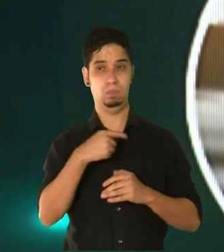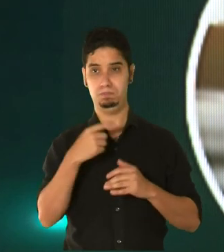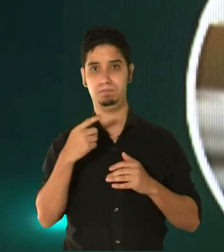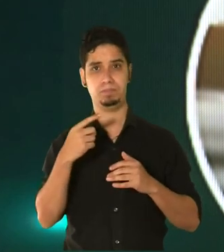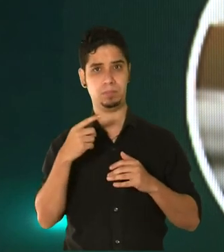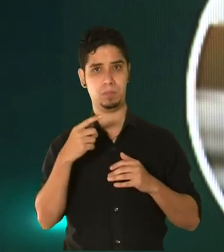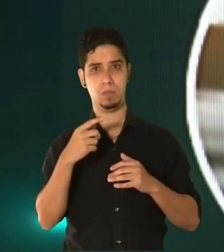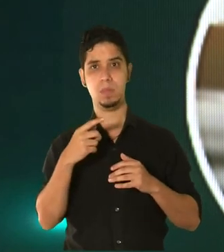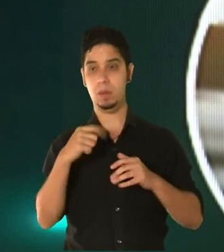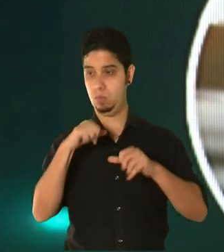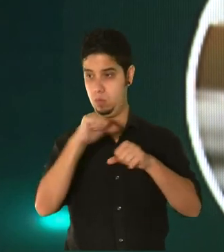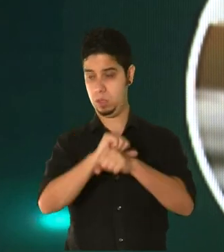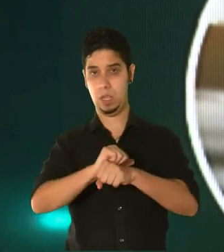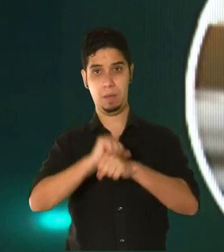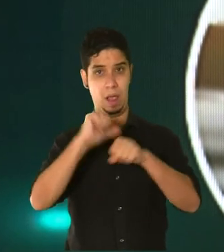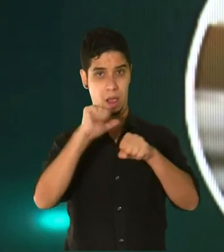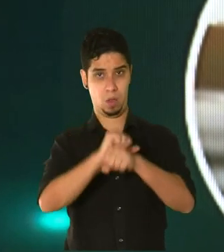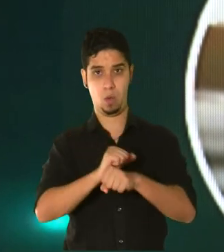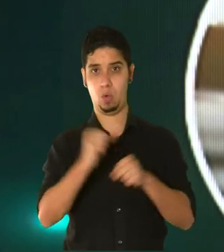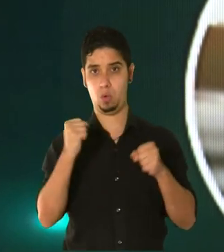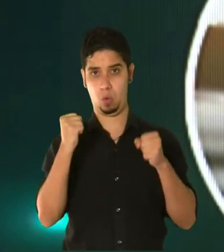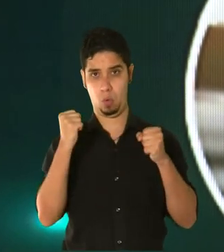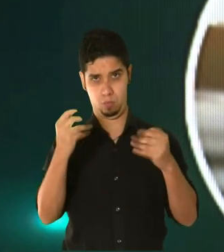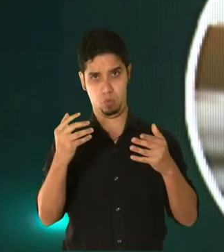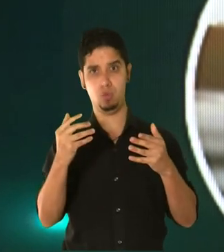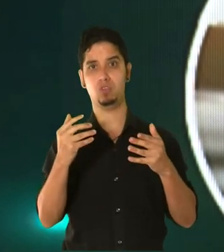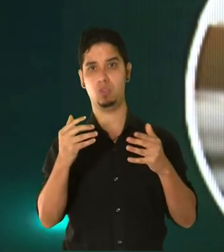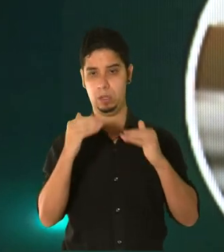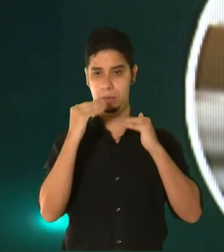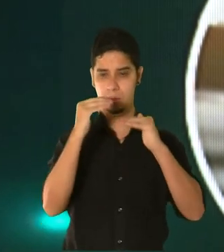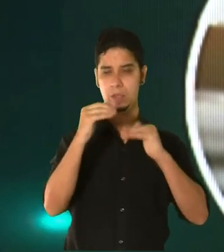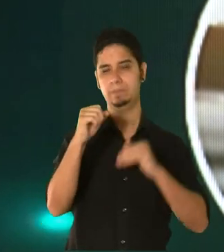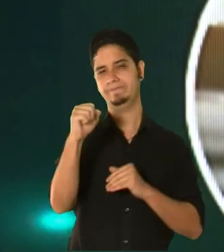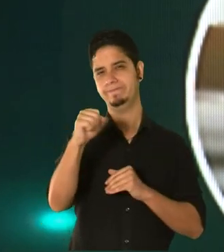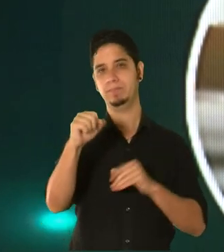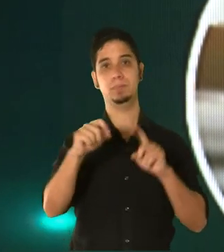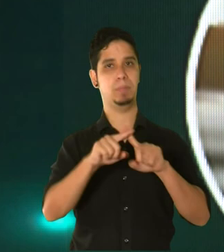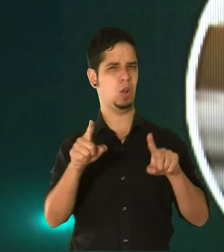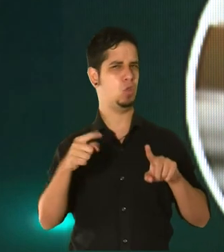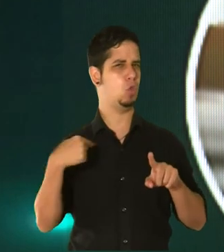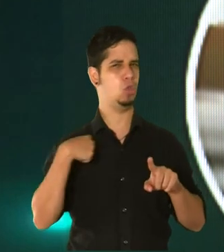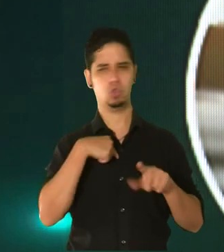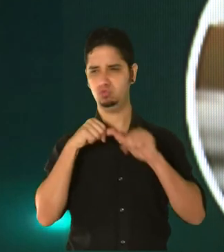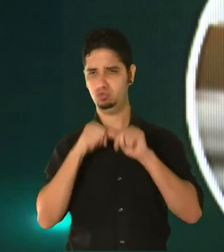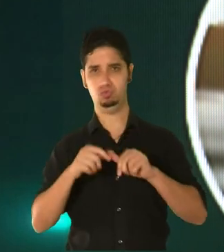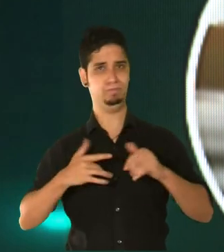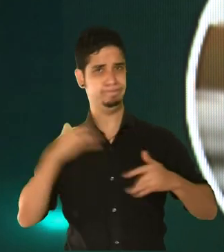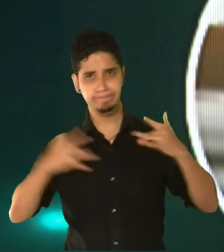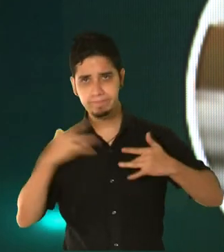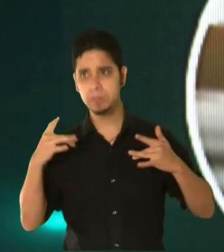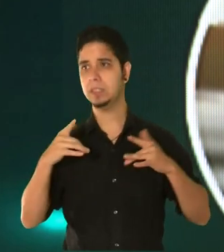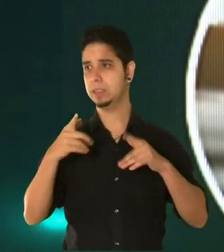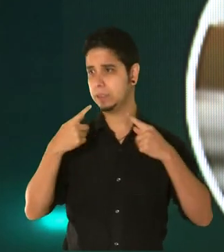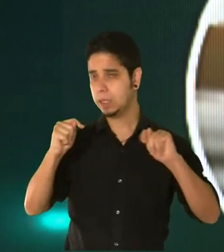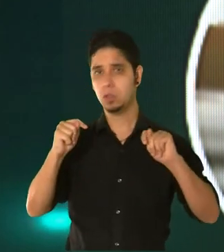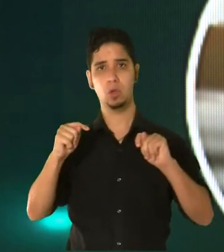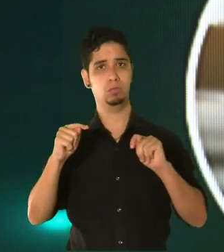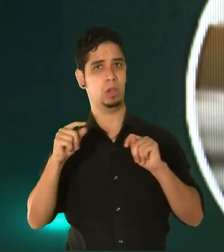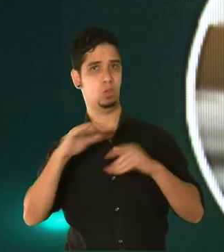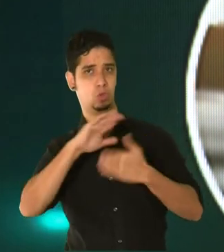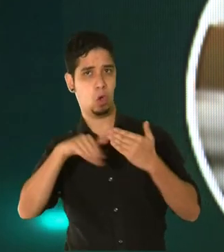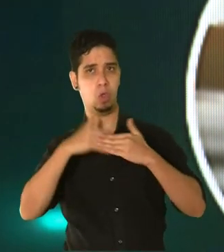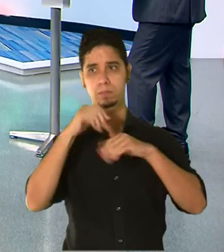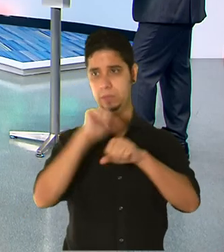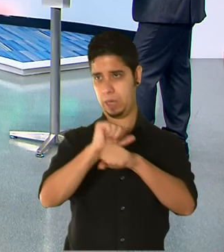muchas limitaciones pero a la vez con mucho entusiasmo y mucha motivación para que la hospedería man se mantenga